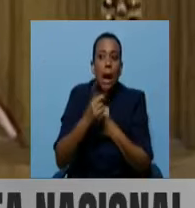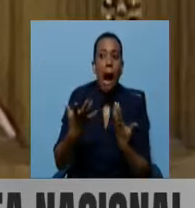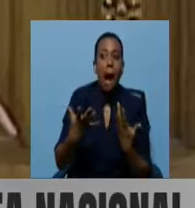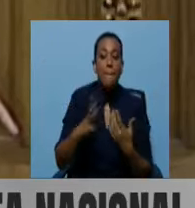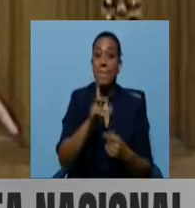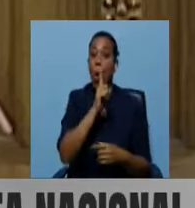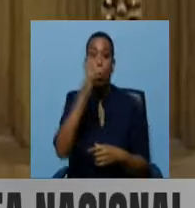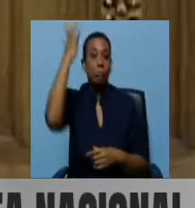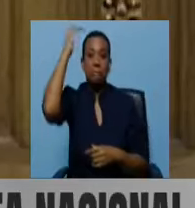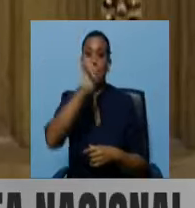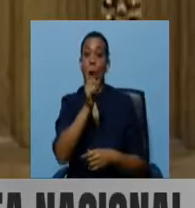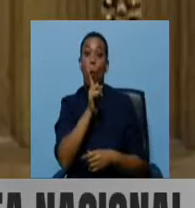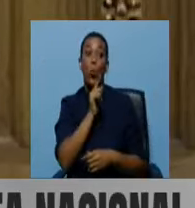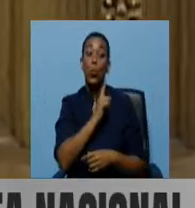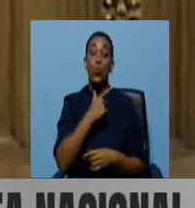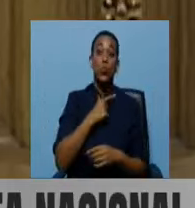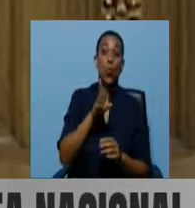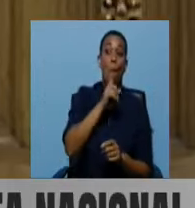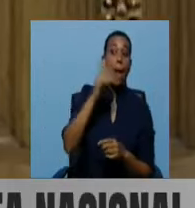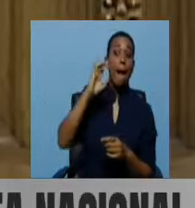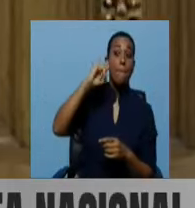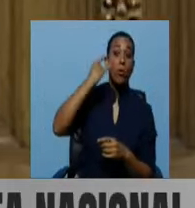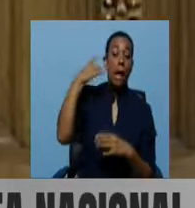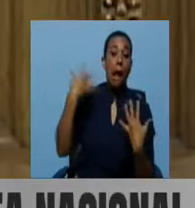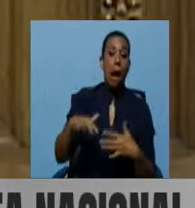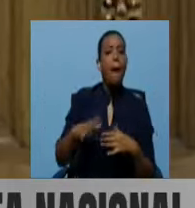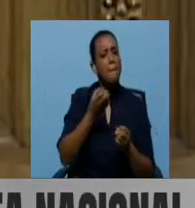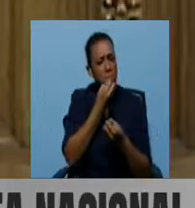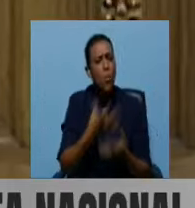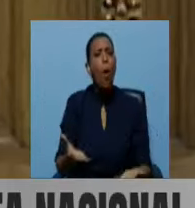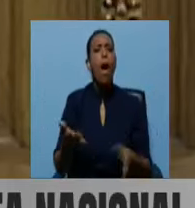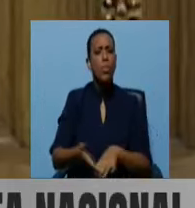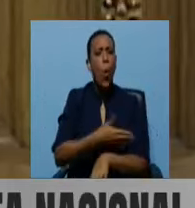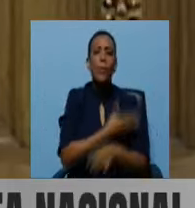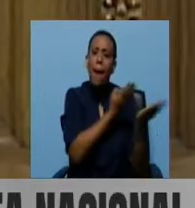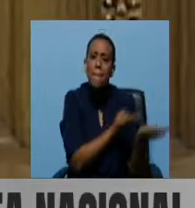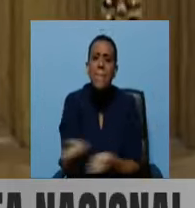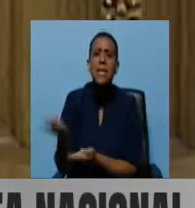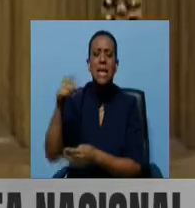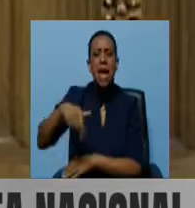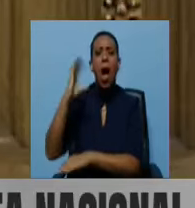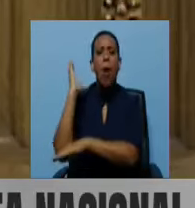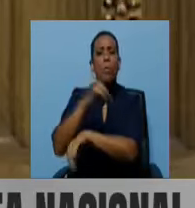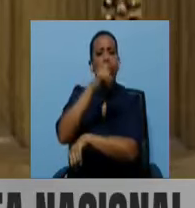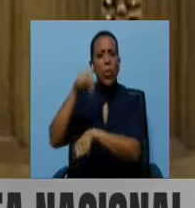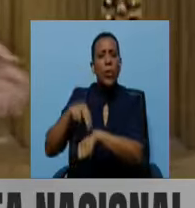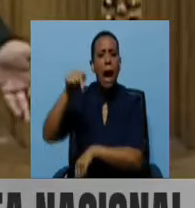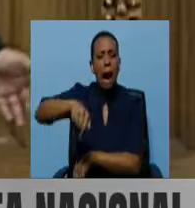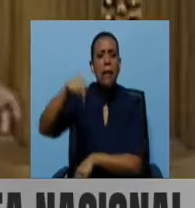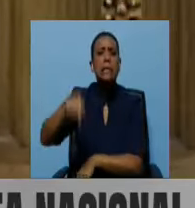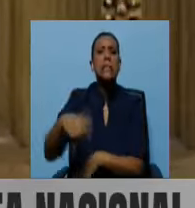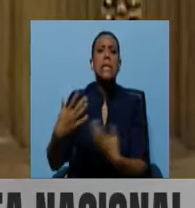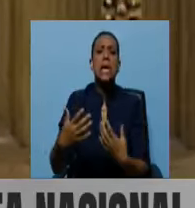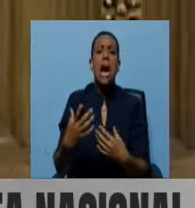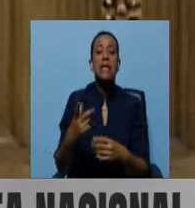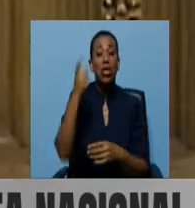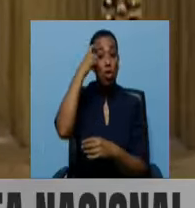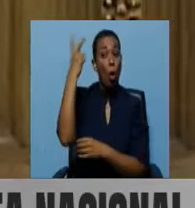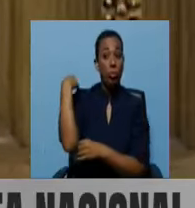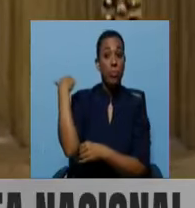conviene. Así que, bueno, ante la invitación a este congreso que se hizo hace un par de